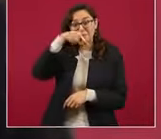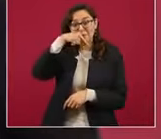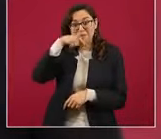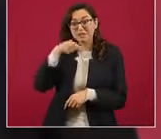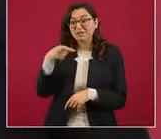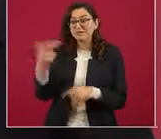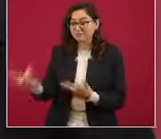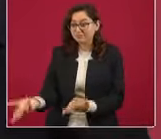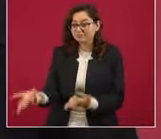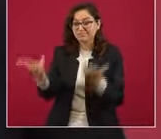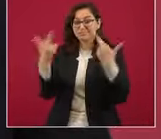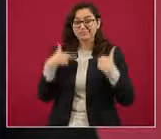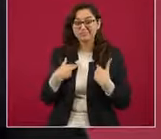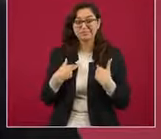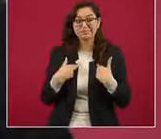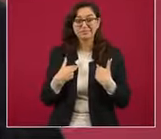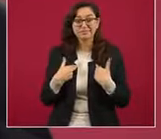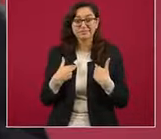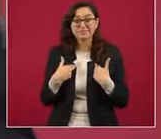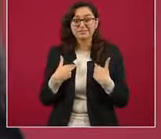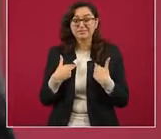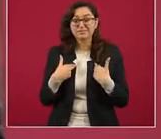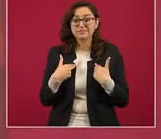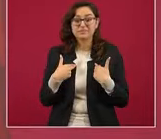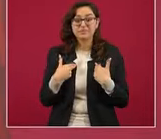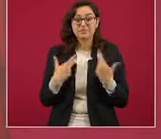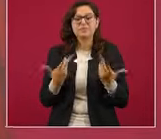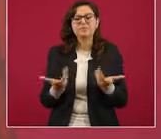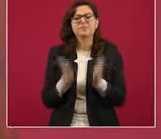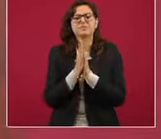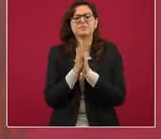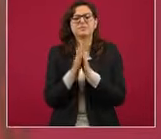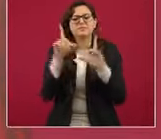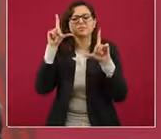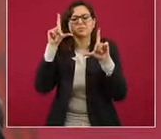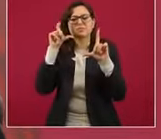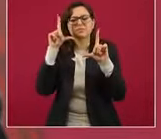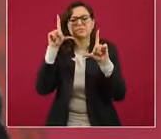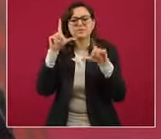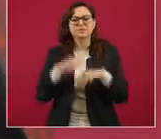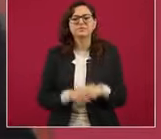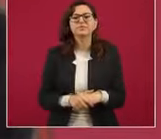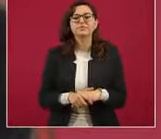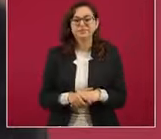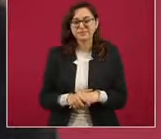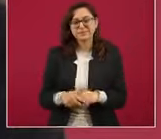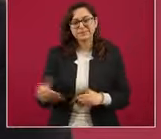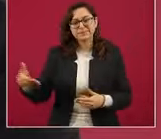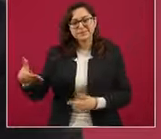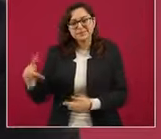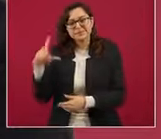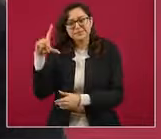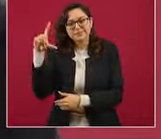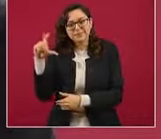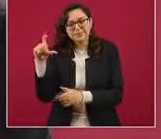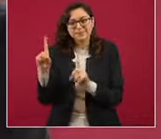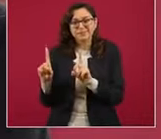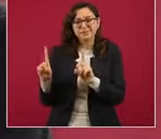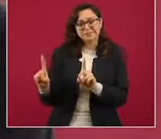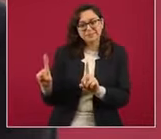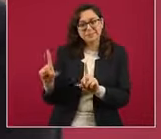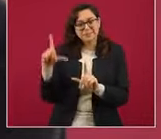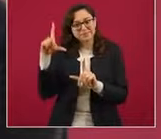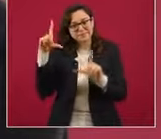guajolote, y dice, tómese una foto conmigo, ¿no? Bueno, ahí voy, sana distancia y con el